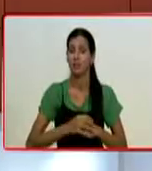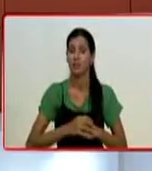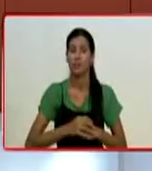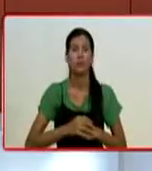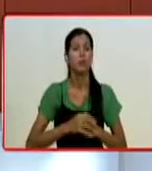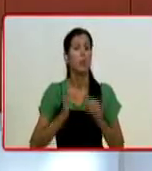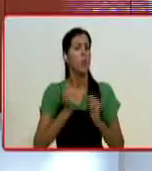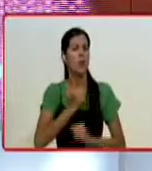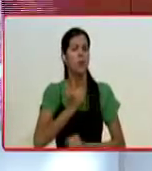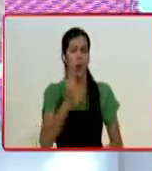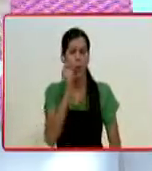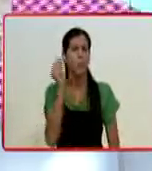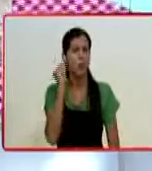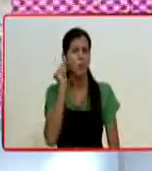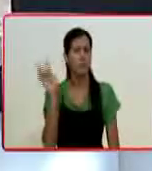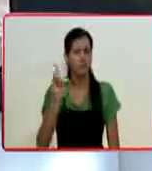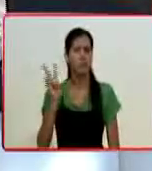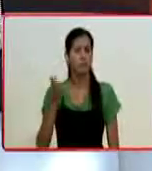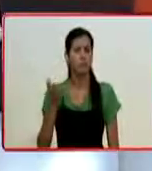cualquier venezolana puede